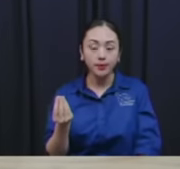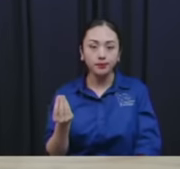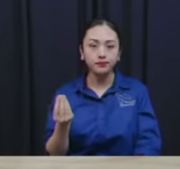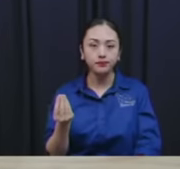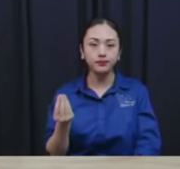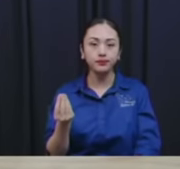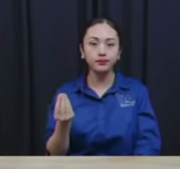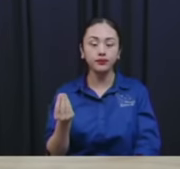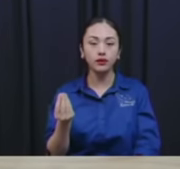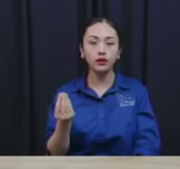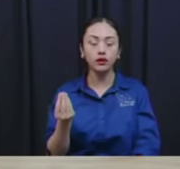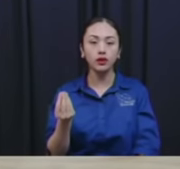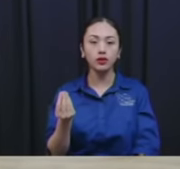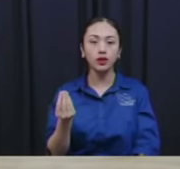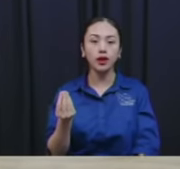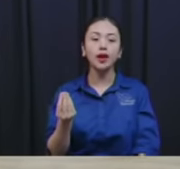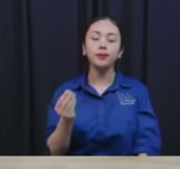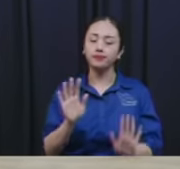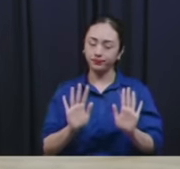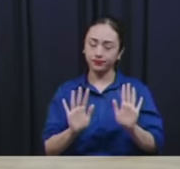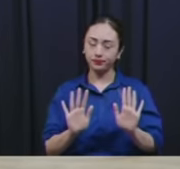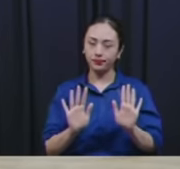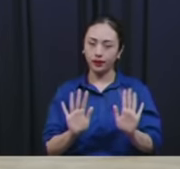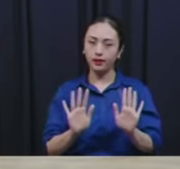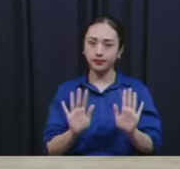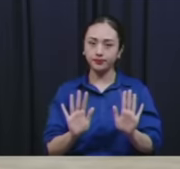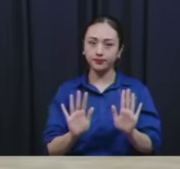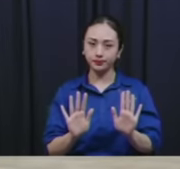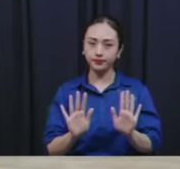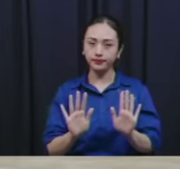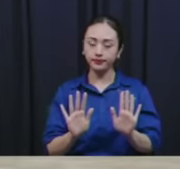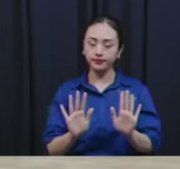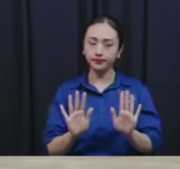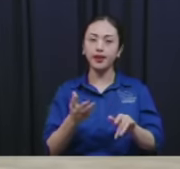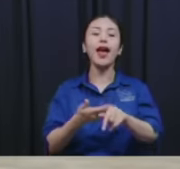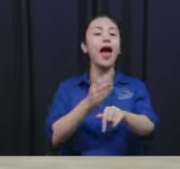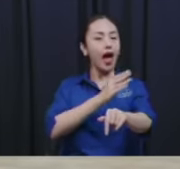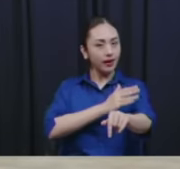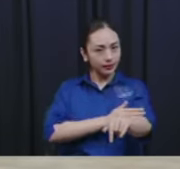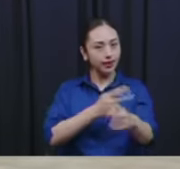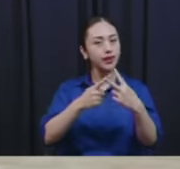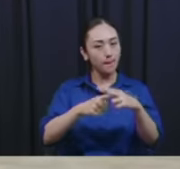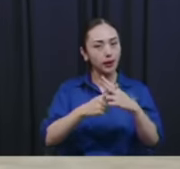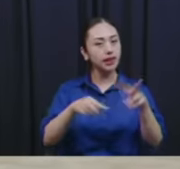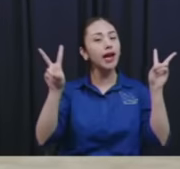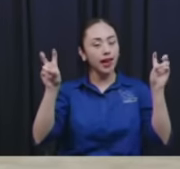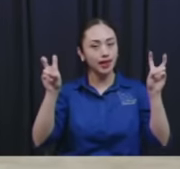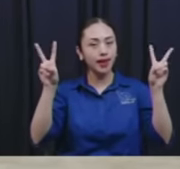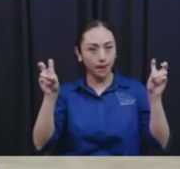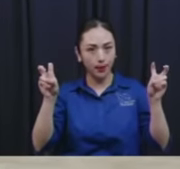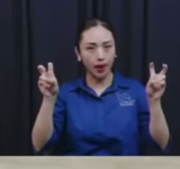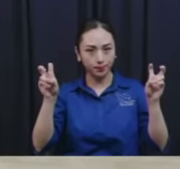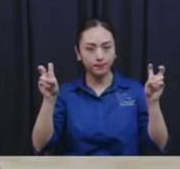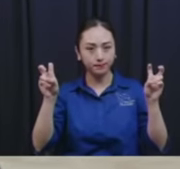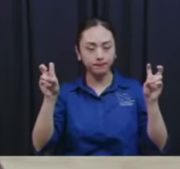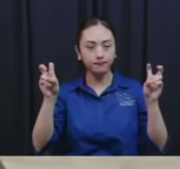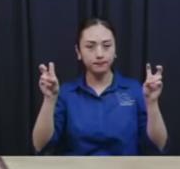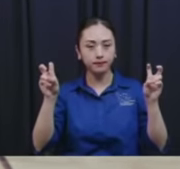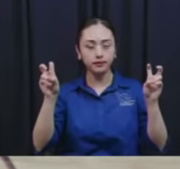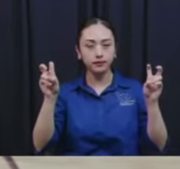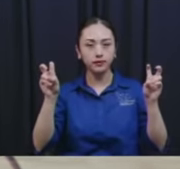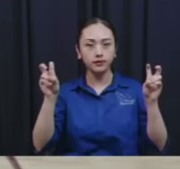ah no mire mire mire mire antes de entrar en el tem en la continuación del tema que nos